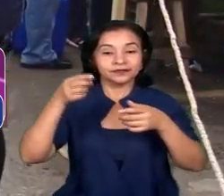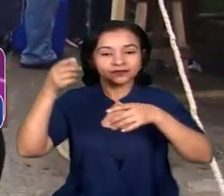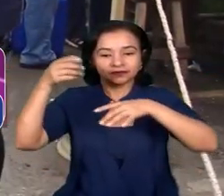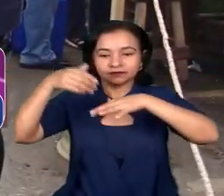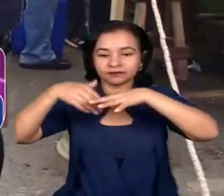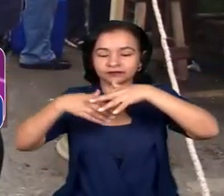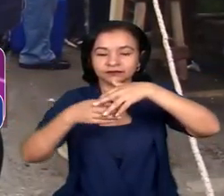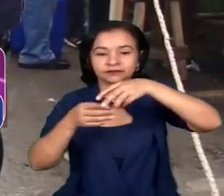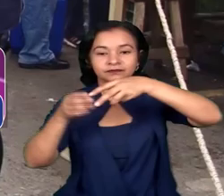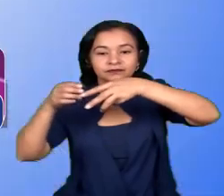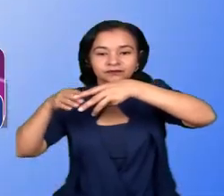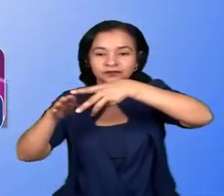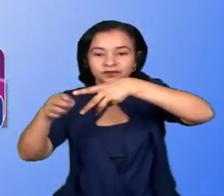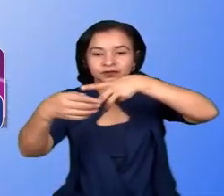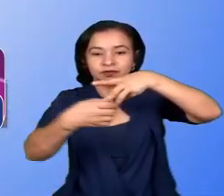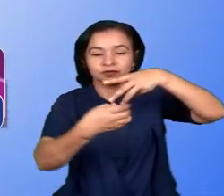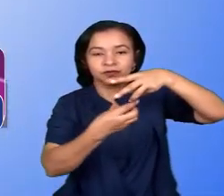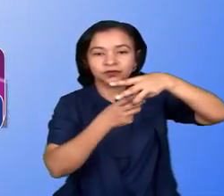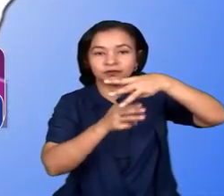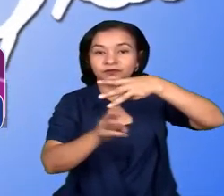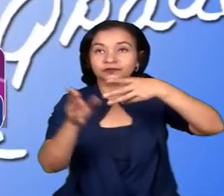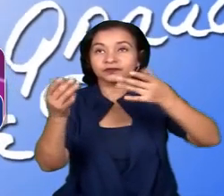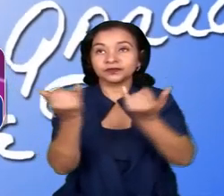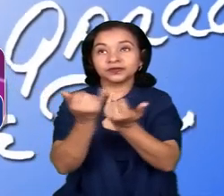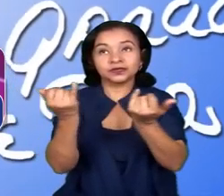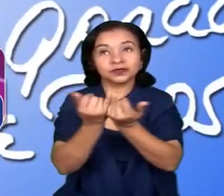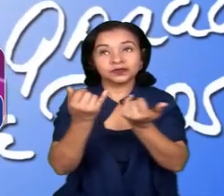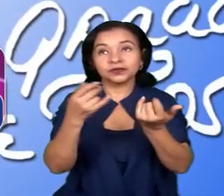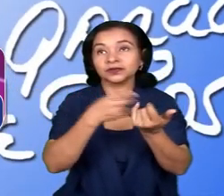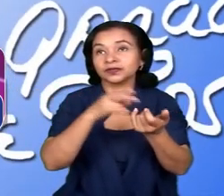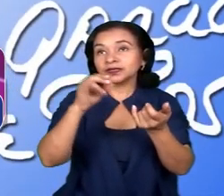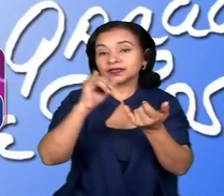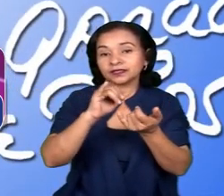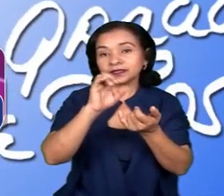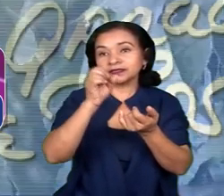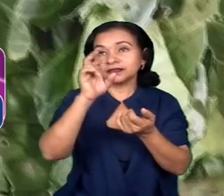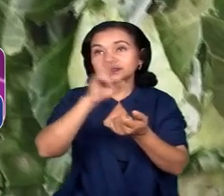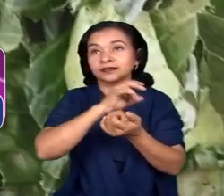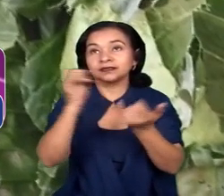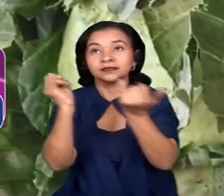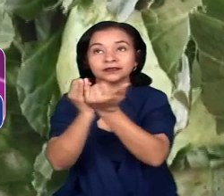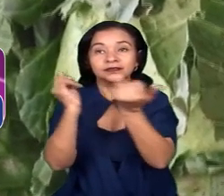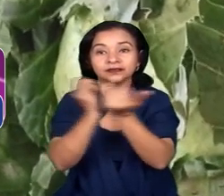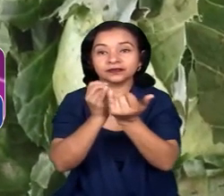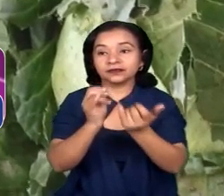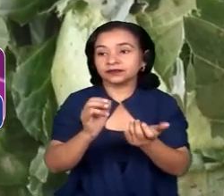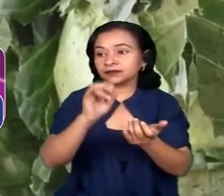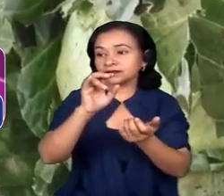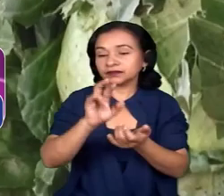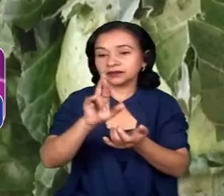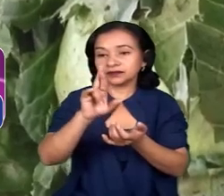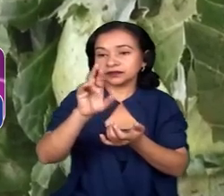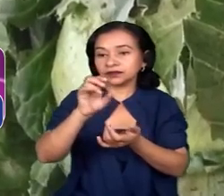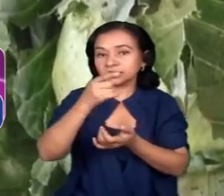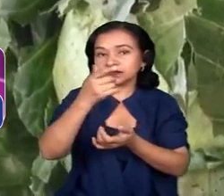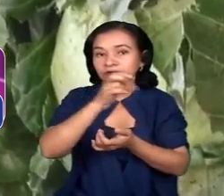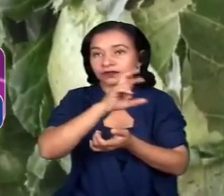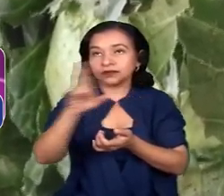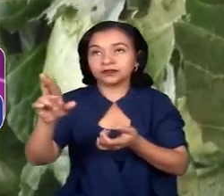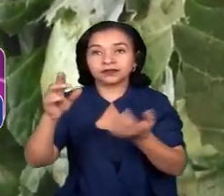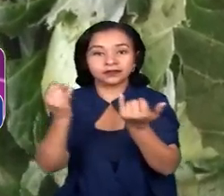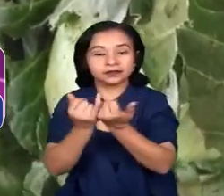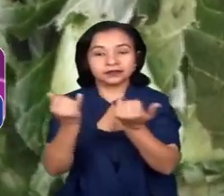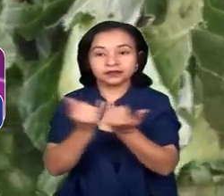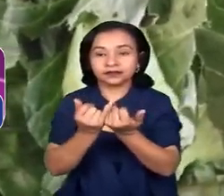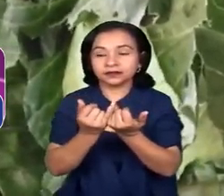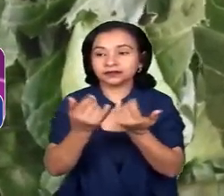es un mercado bastante dinámico también, igual el Israel Levit, igual el mismo Roger Dechón, que es aquí por la carretera sur,